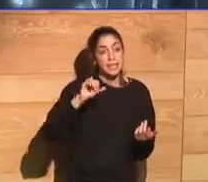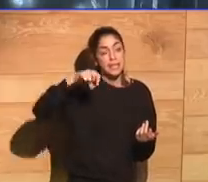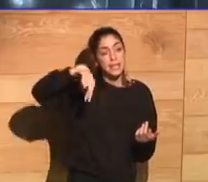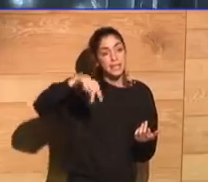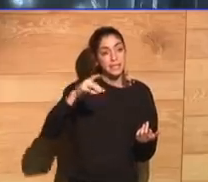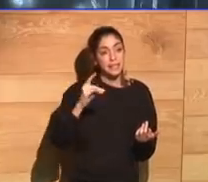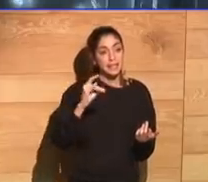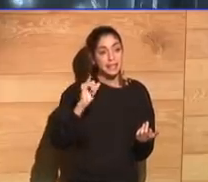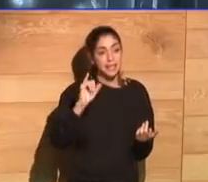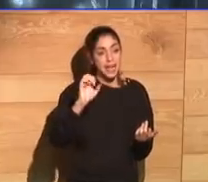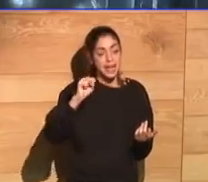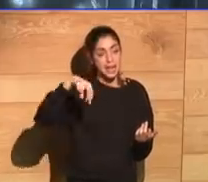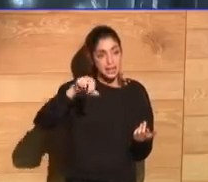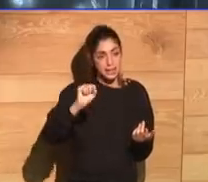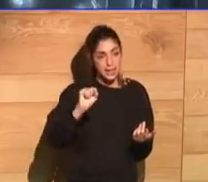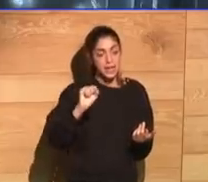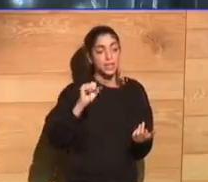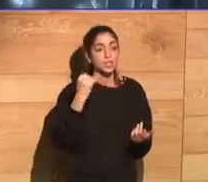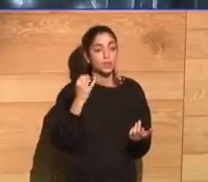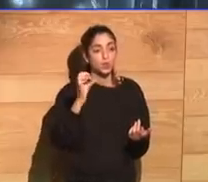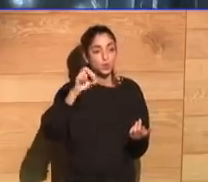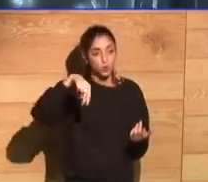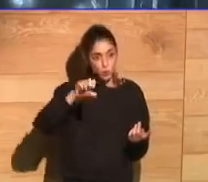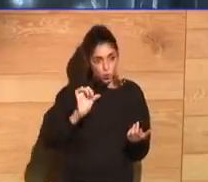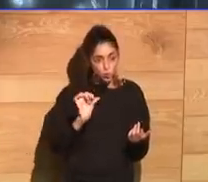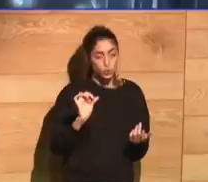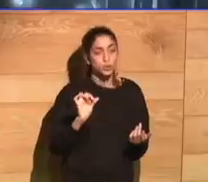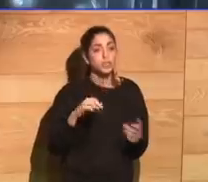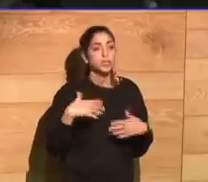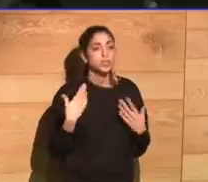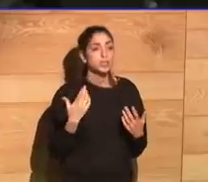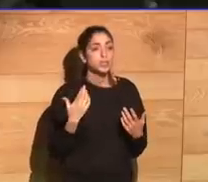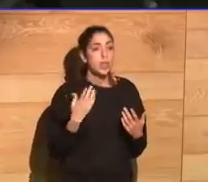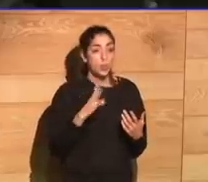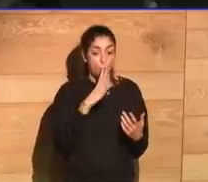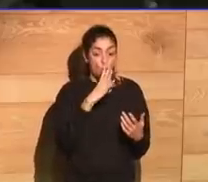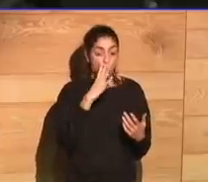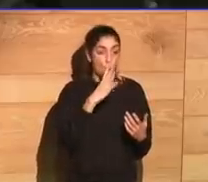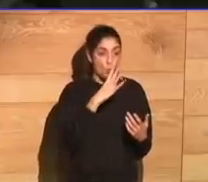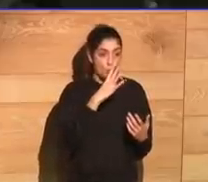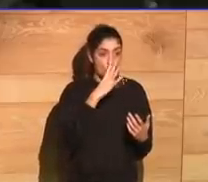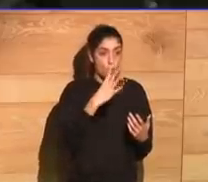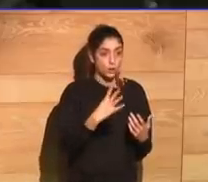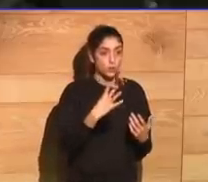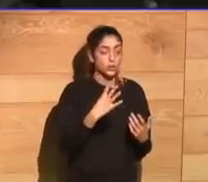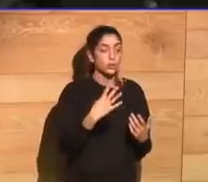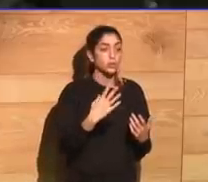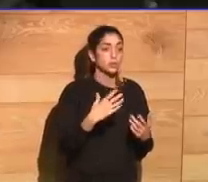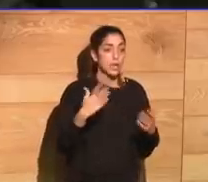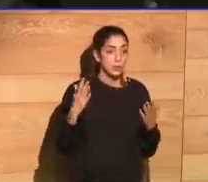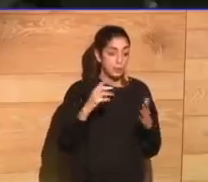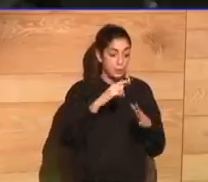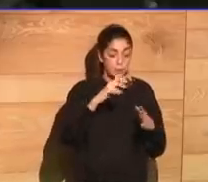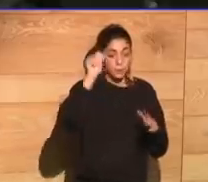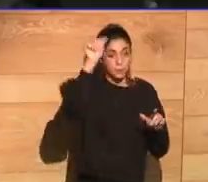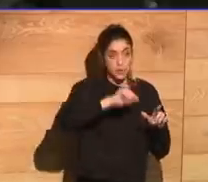es... Bueno, y Star Wars. Que y Star había, Wars. Que lo había... Vale, he dicho la... en 4 años. En 5 años, Star Wars, E.T., Indiana Jones, encuentros de la